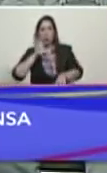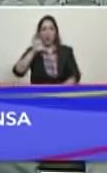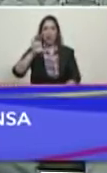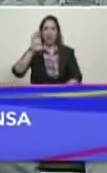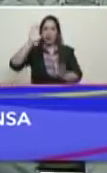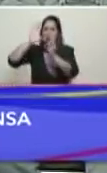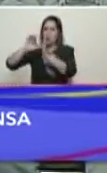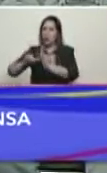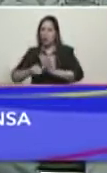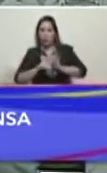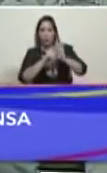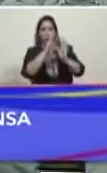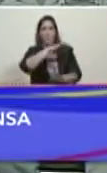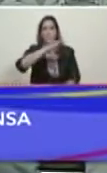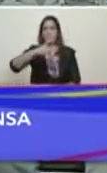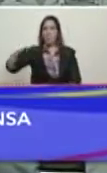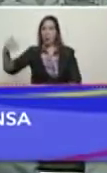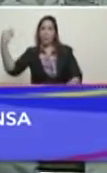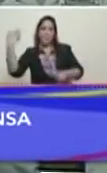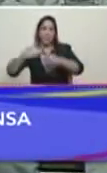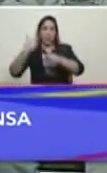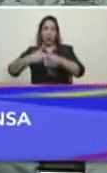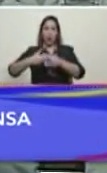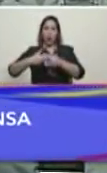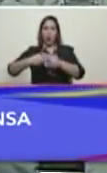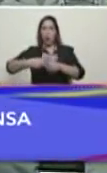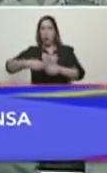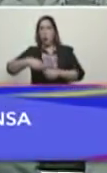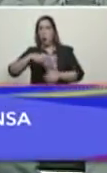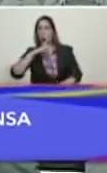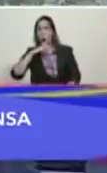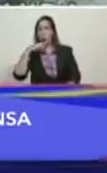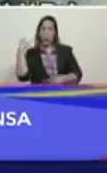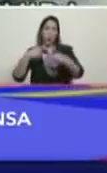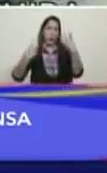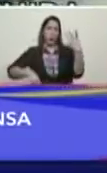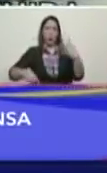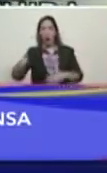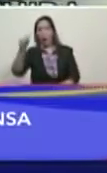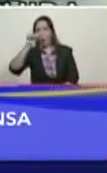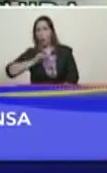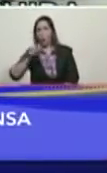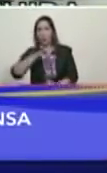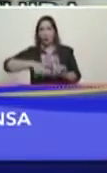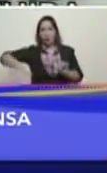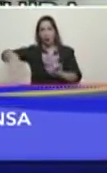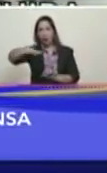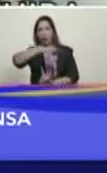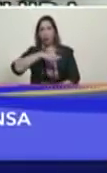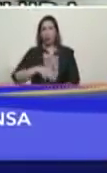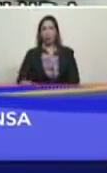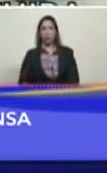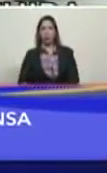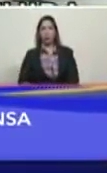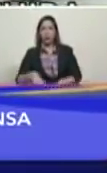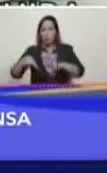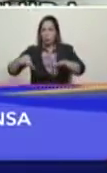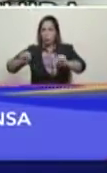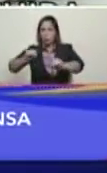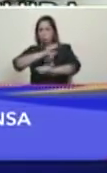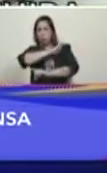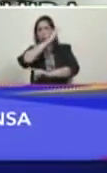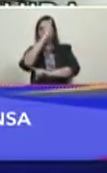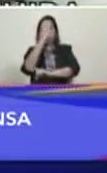los mares, el petróleo, las riquezas, las aguas, los llanos, para apoderarse de